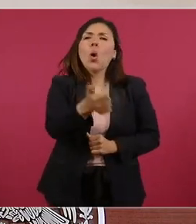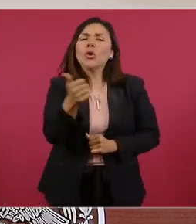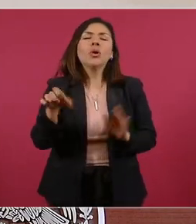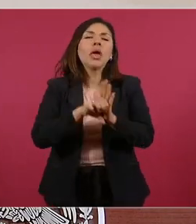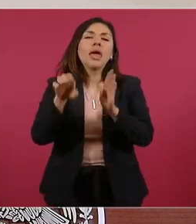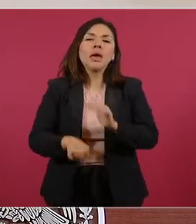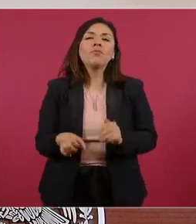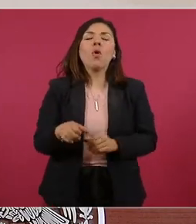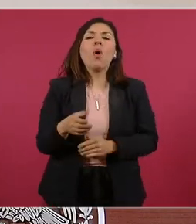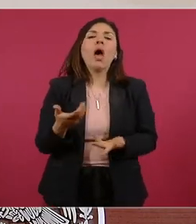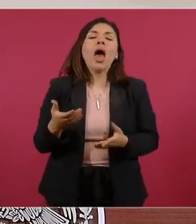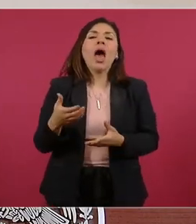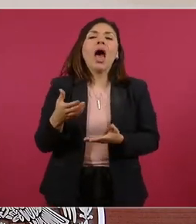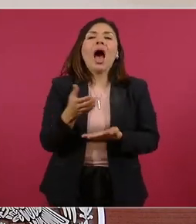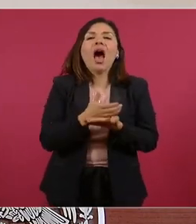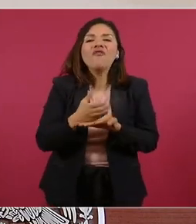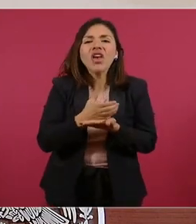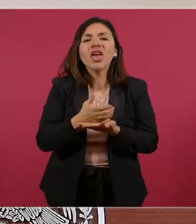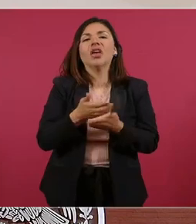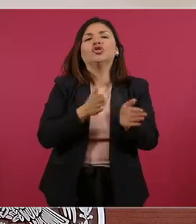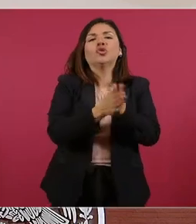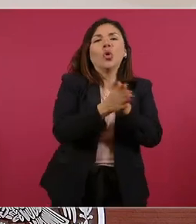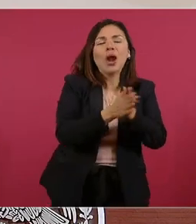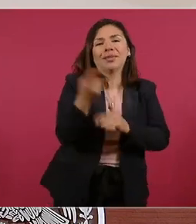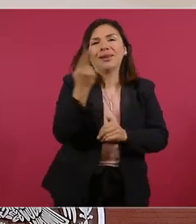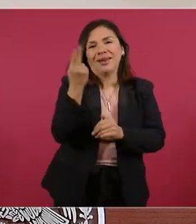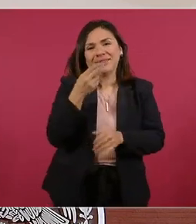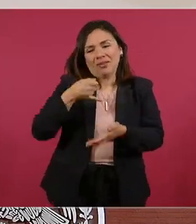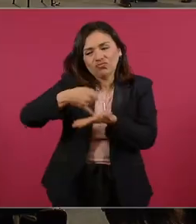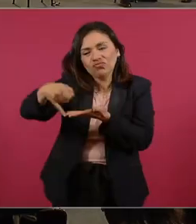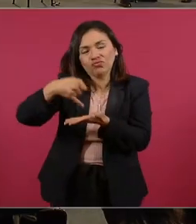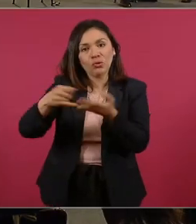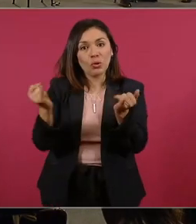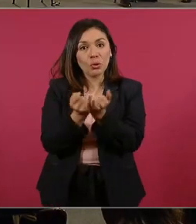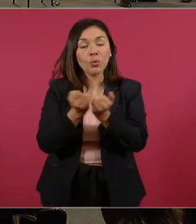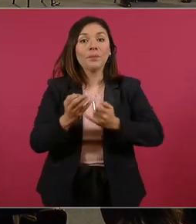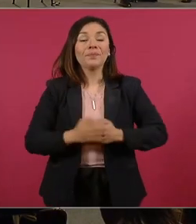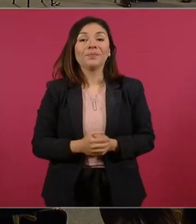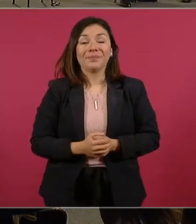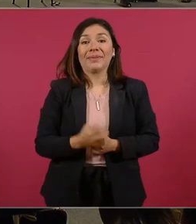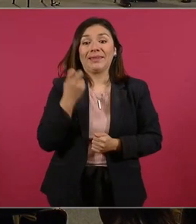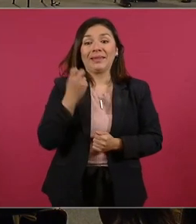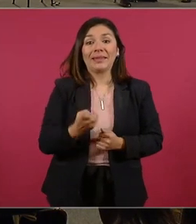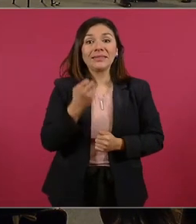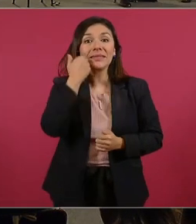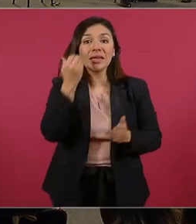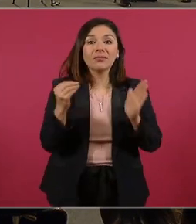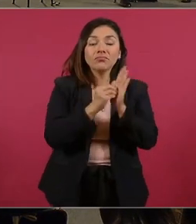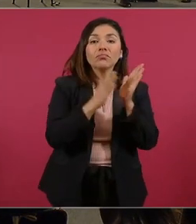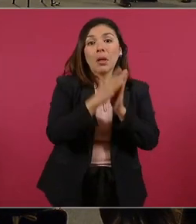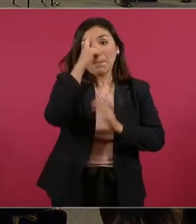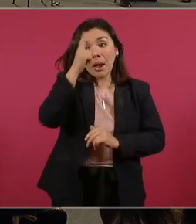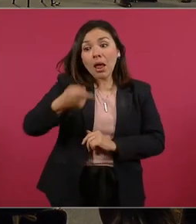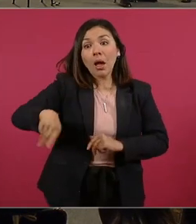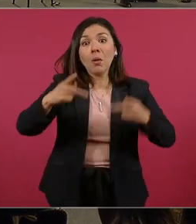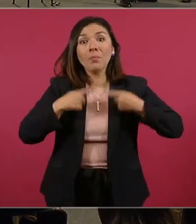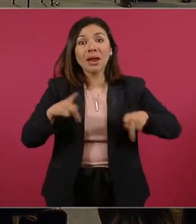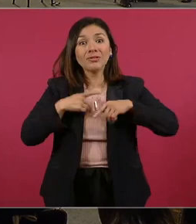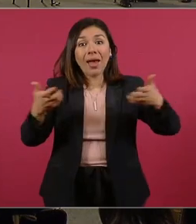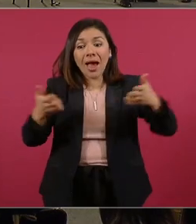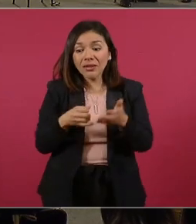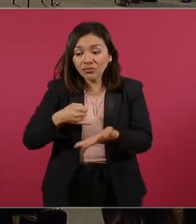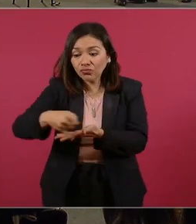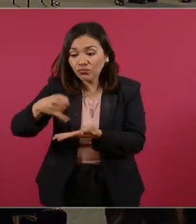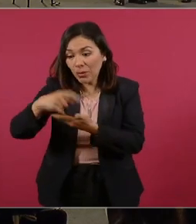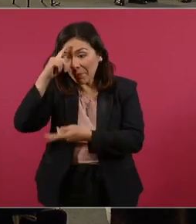café, el cacao, que requieren su transformación. El espíritu de esta reforma es que coman los que nos dan de comer.